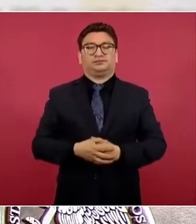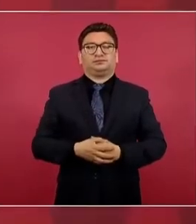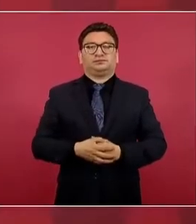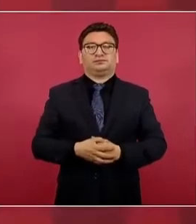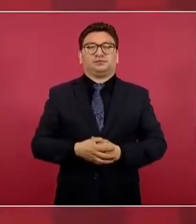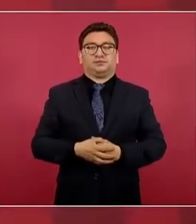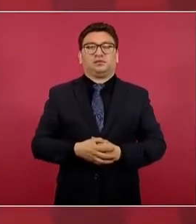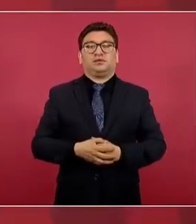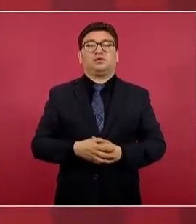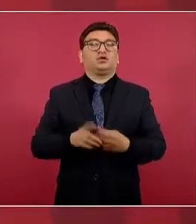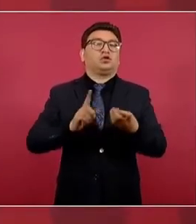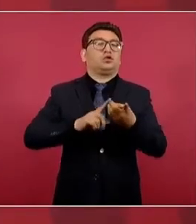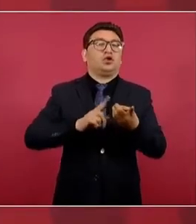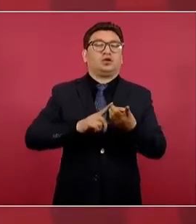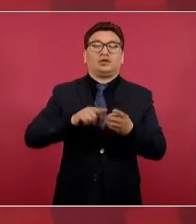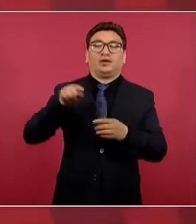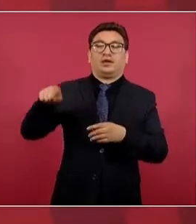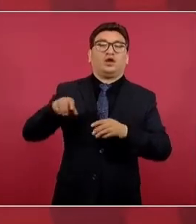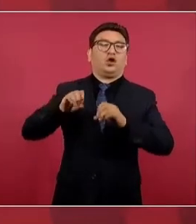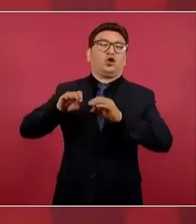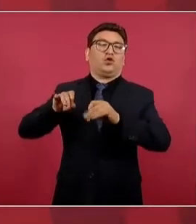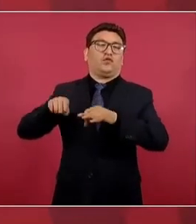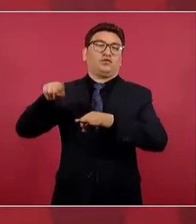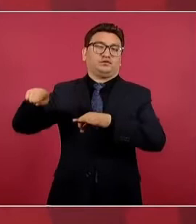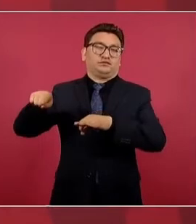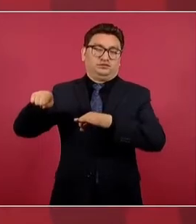desde las oficinas centrales,